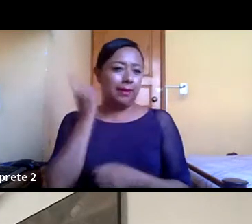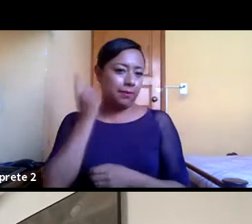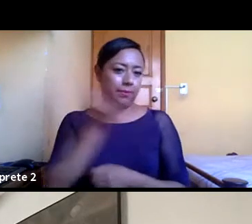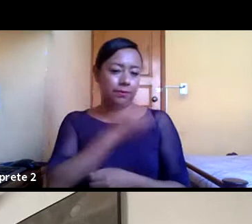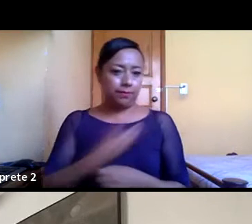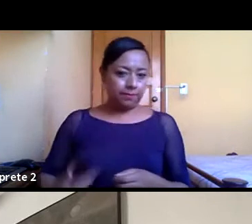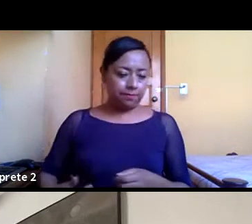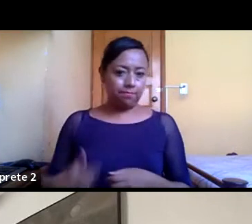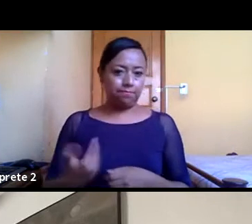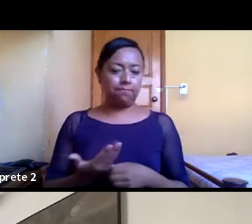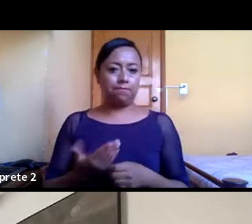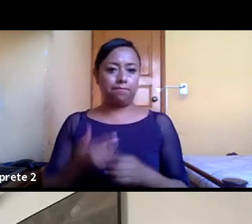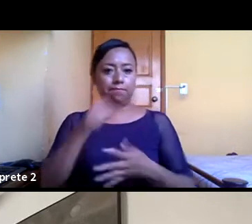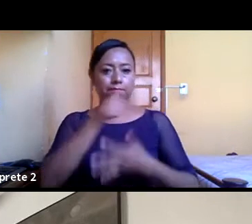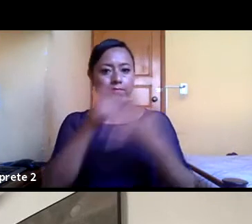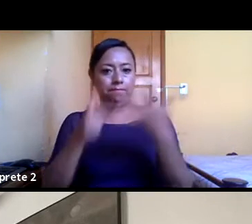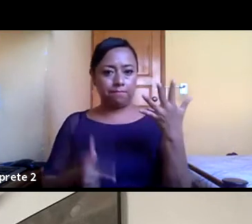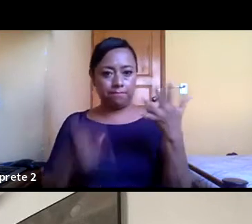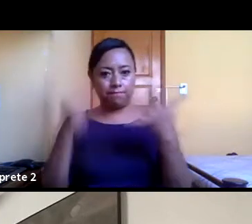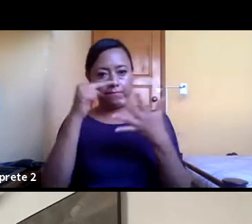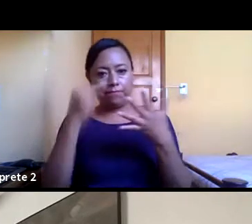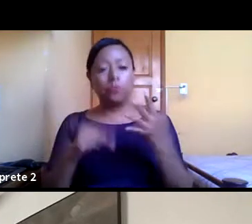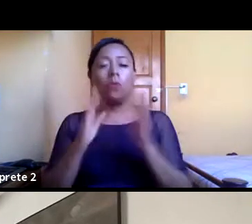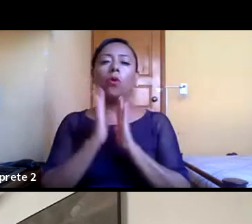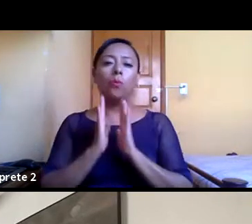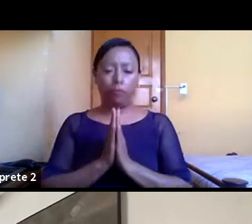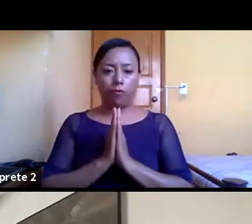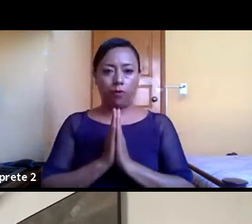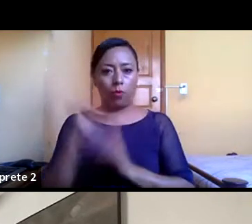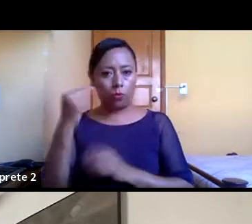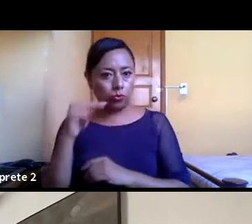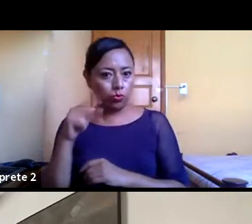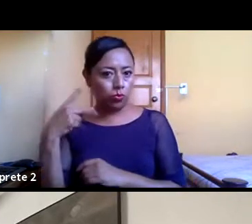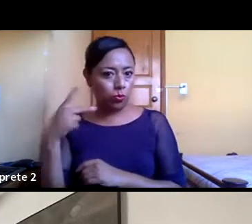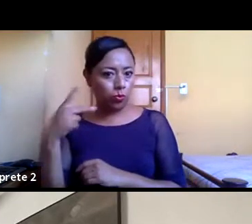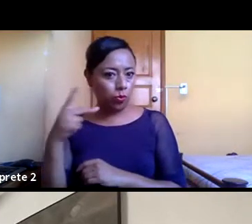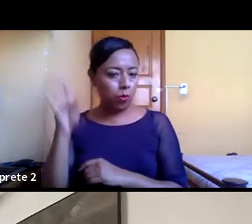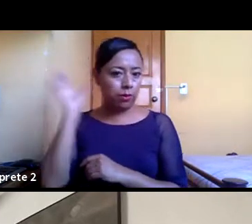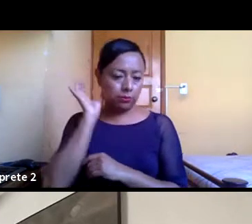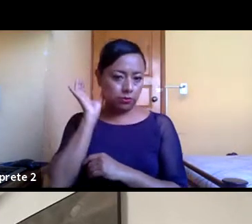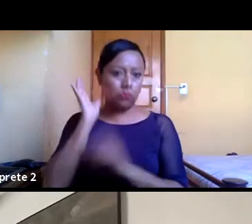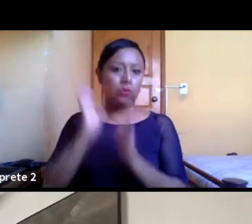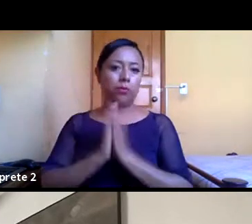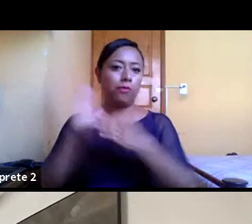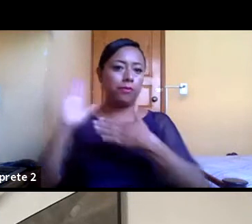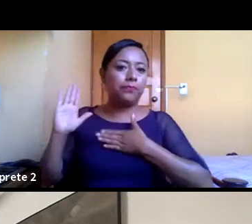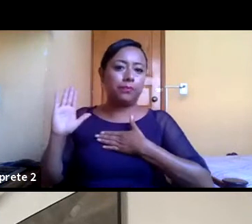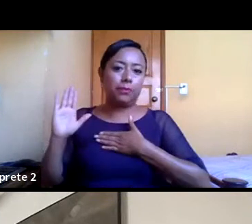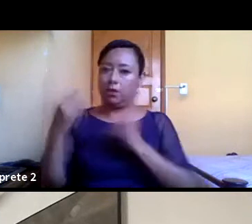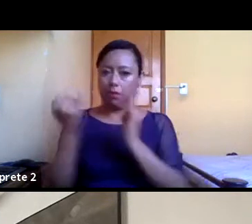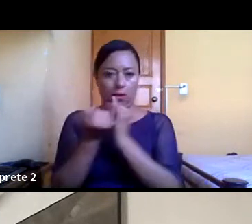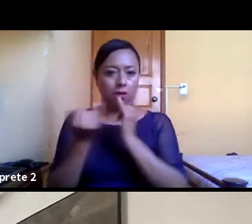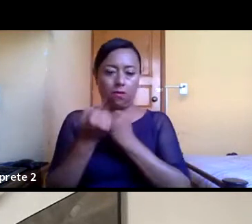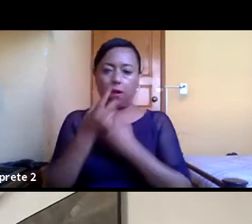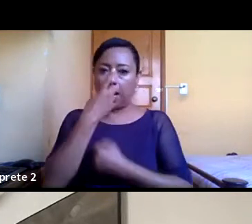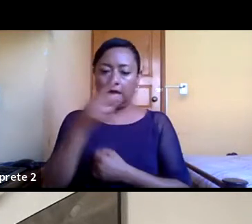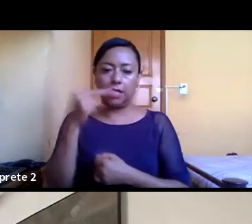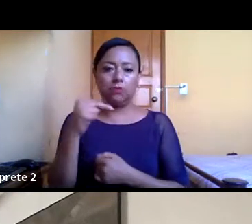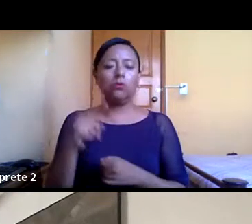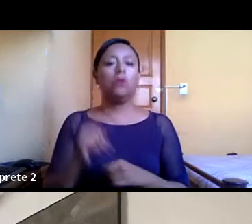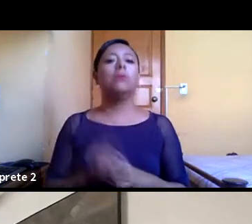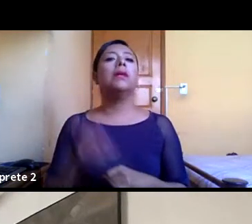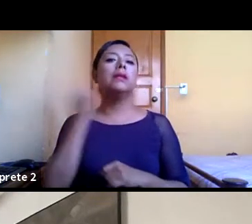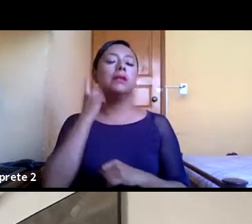al escuchar su nombre, mencionen la palabra presente, seguida de su nombre, si son tan amables. Diputada María Gabriela Salido